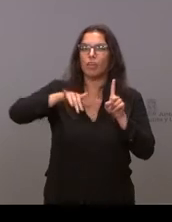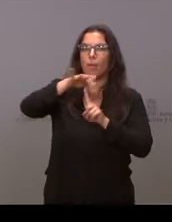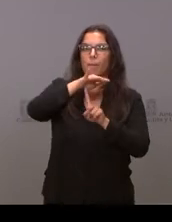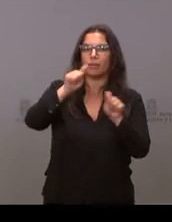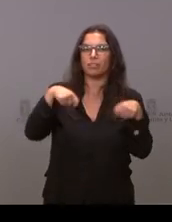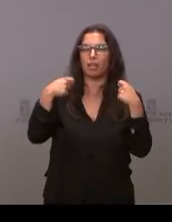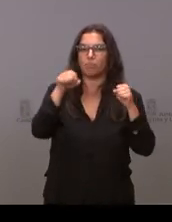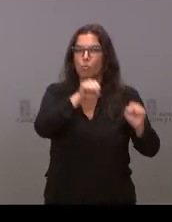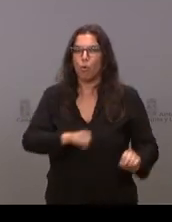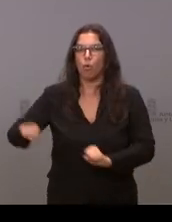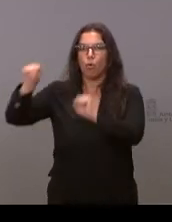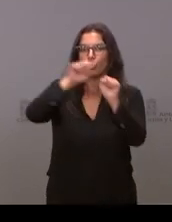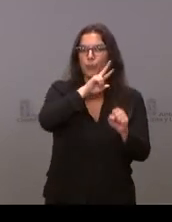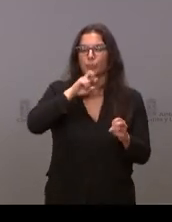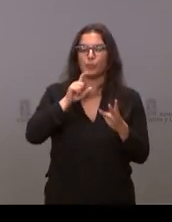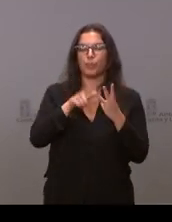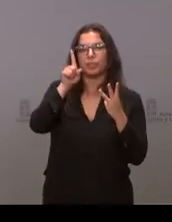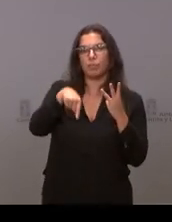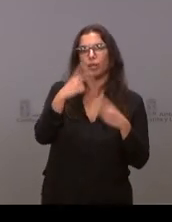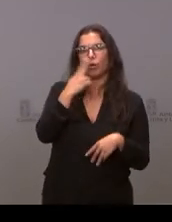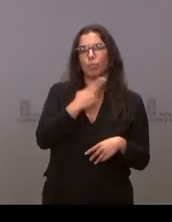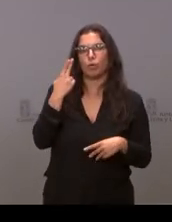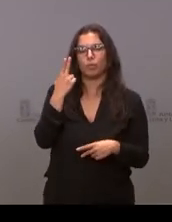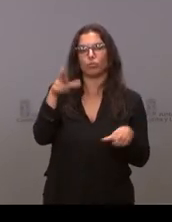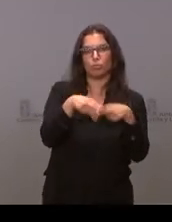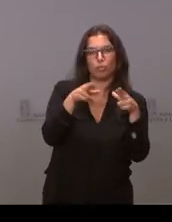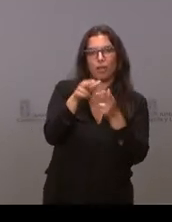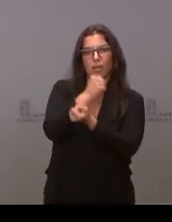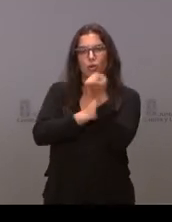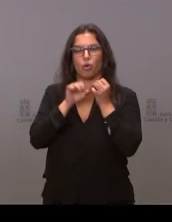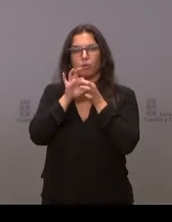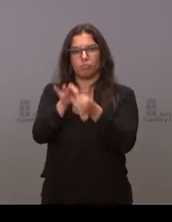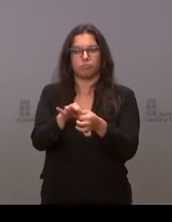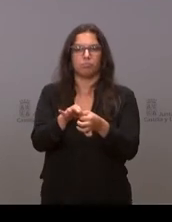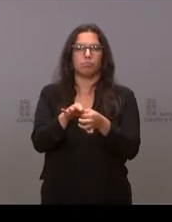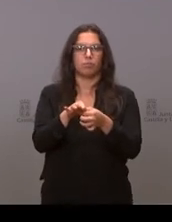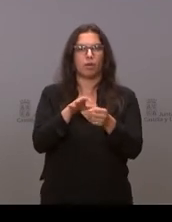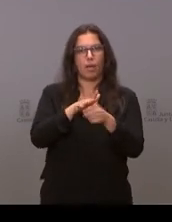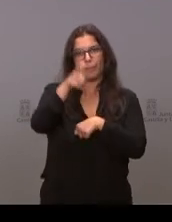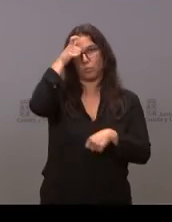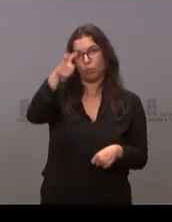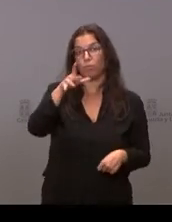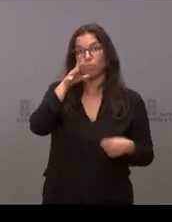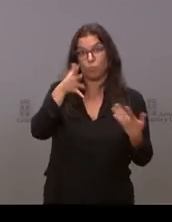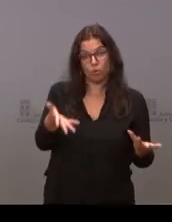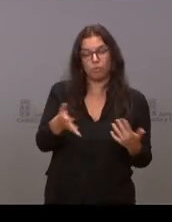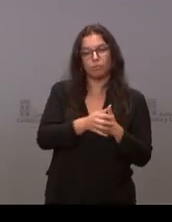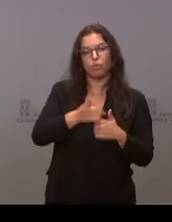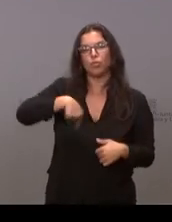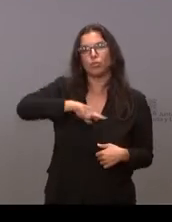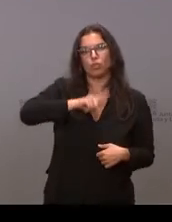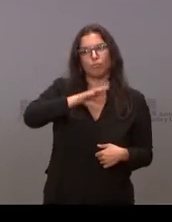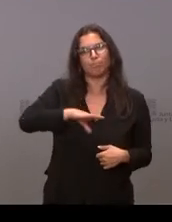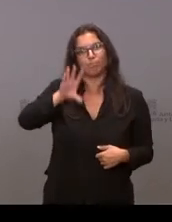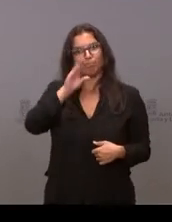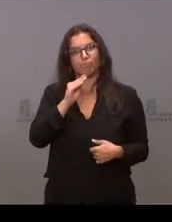supuesto, para tener un compromiso social y económico con el mundo rural. Por eso, ministro, entendemos que la